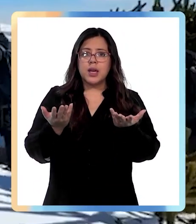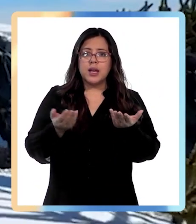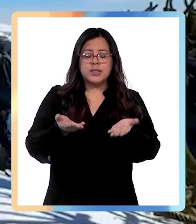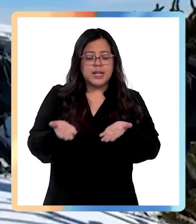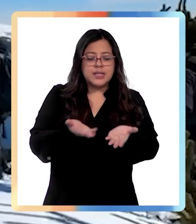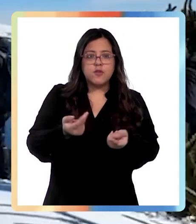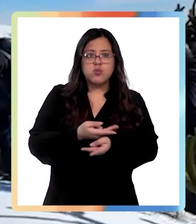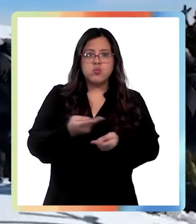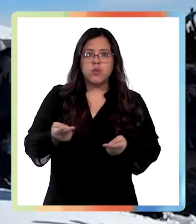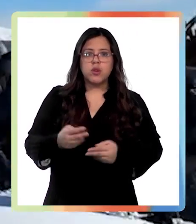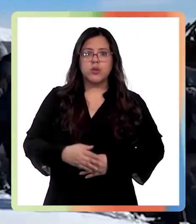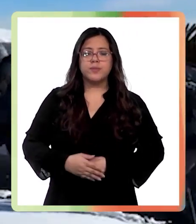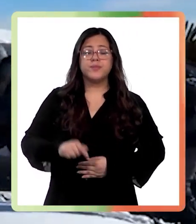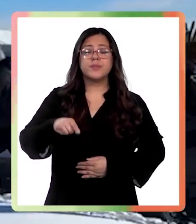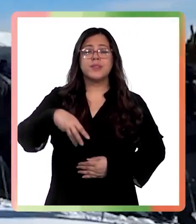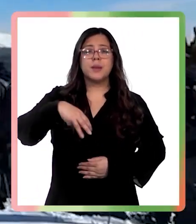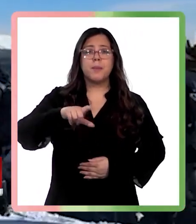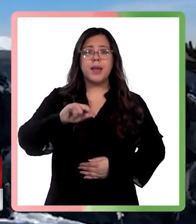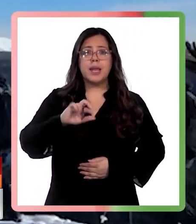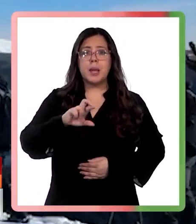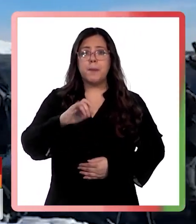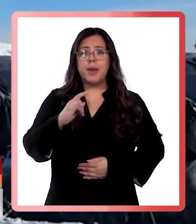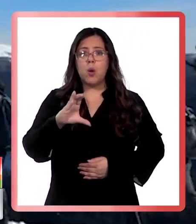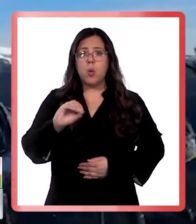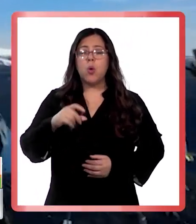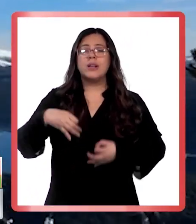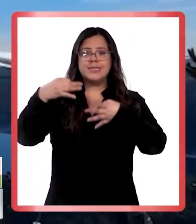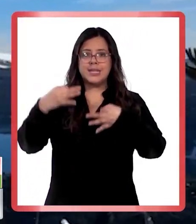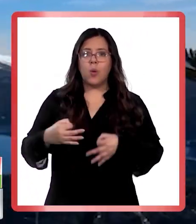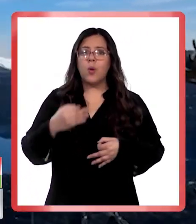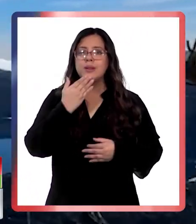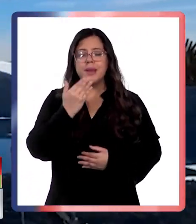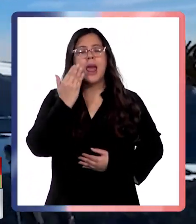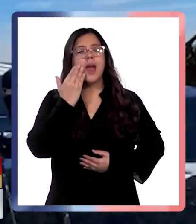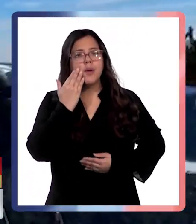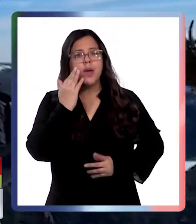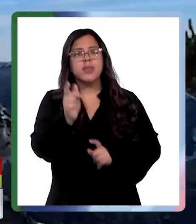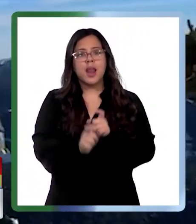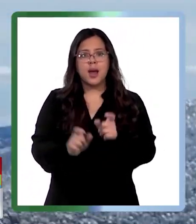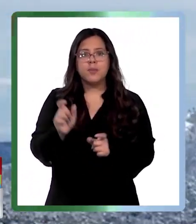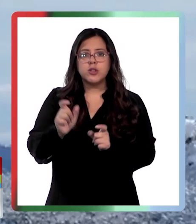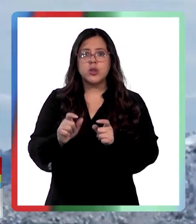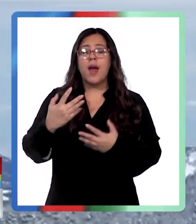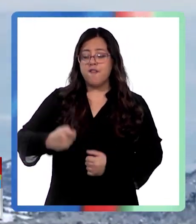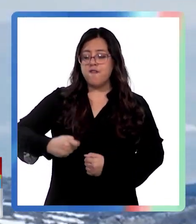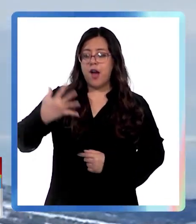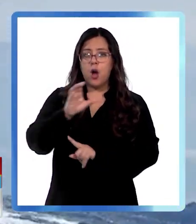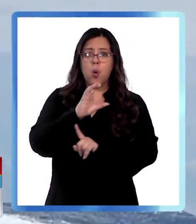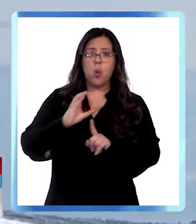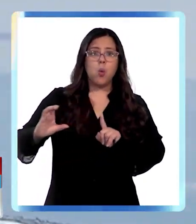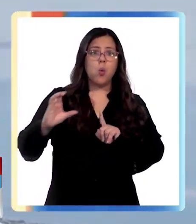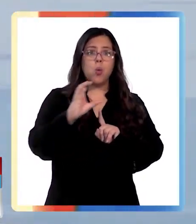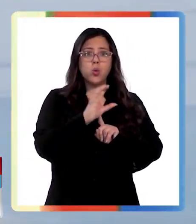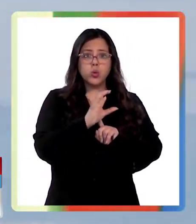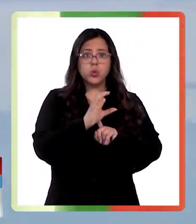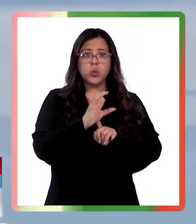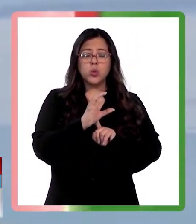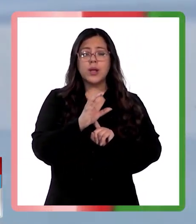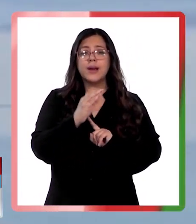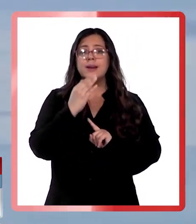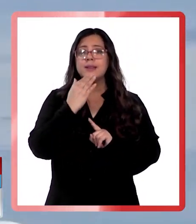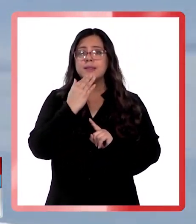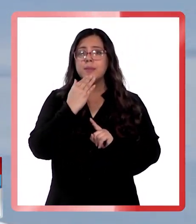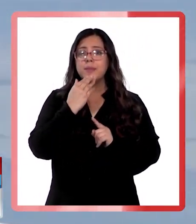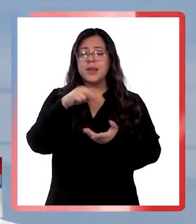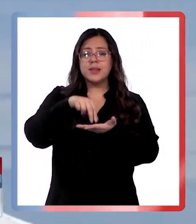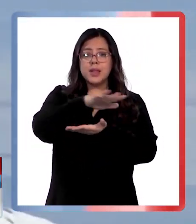generación del bien público. La comuna de Melipeuco se destaca por su seguridad y la hospitalidad de su gente, quienes valoran tanto la cultura vaquiana de